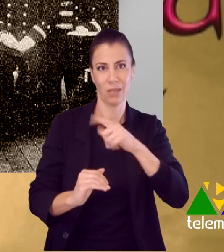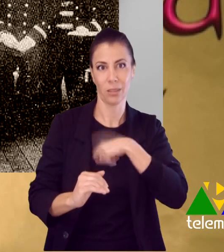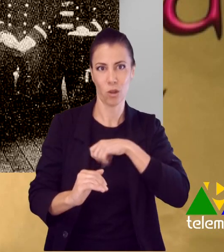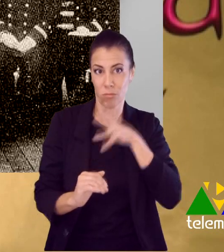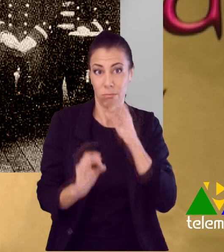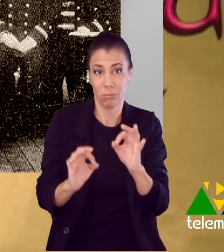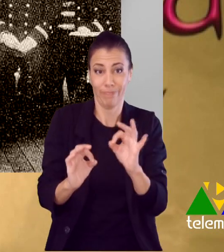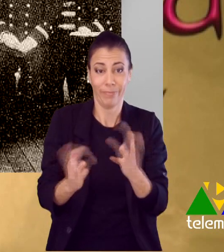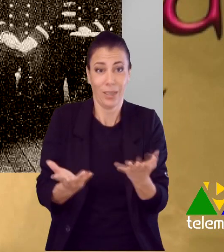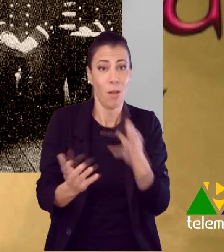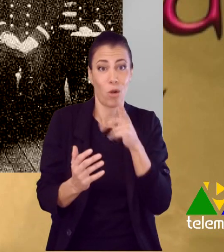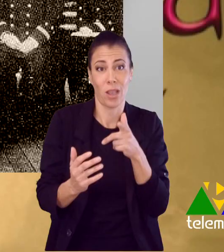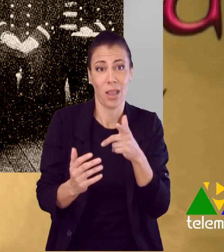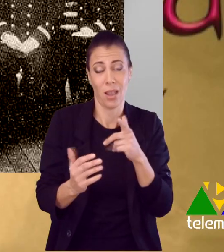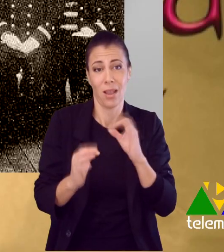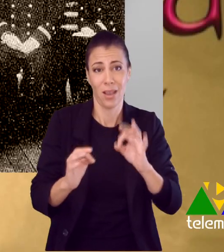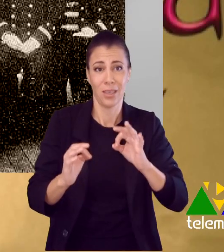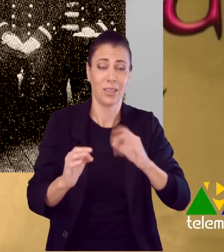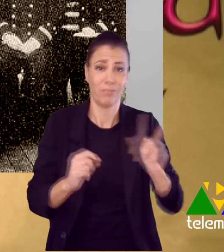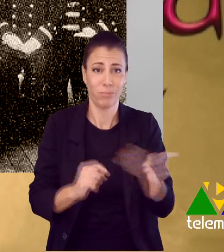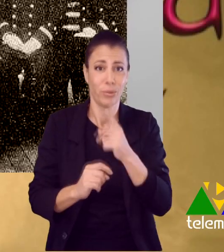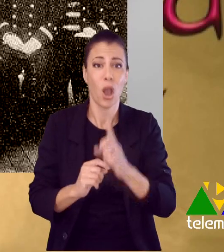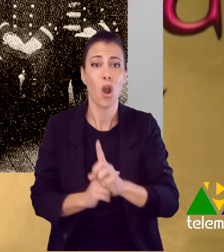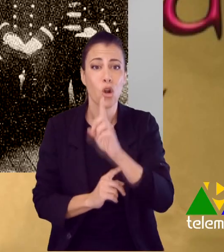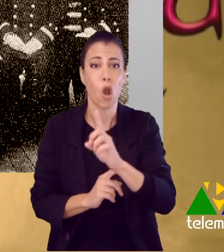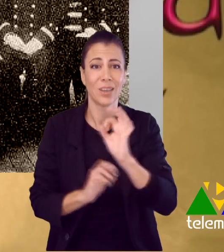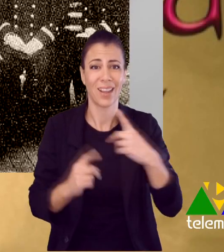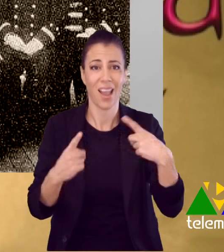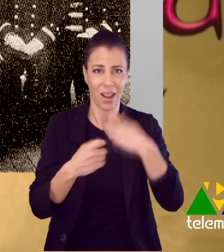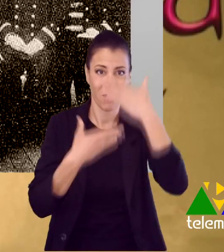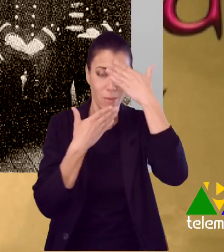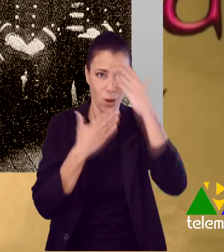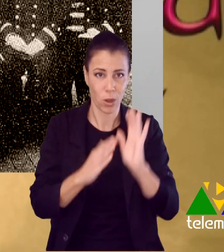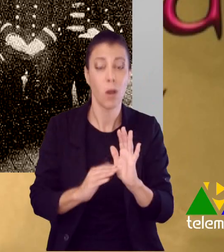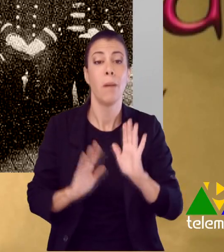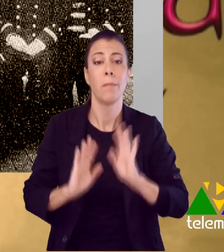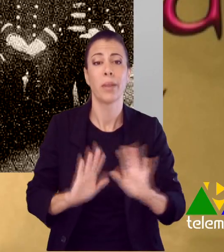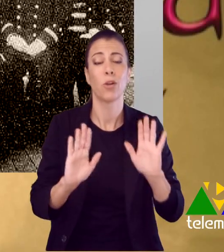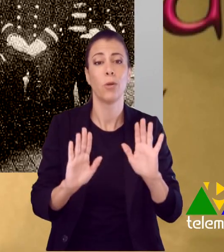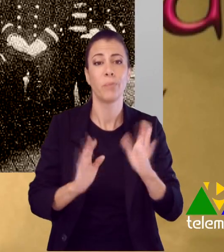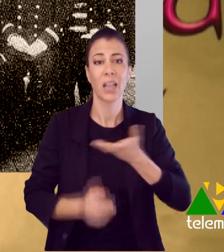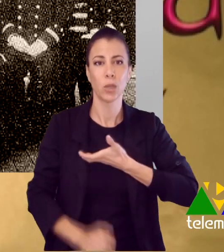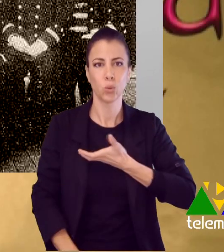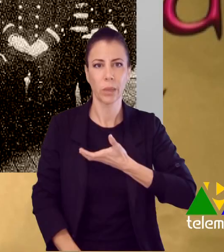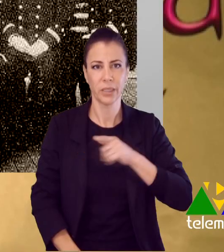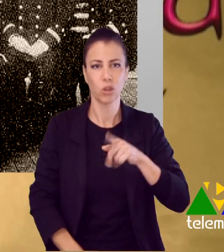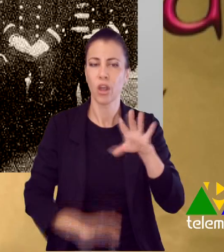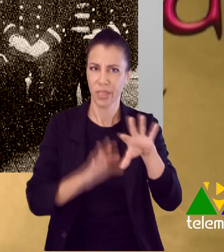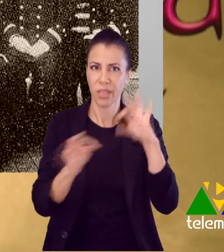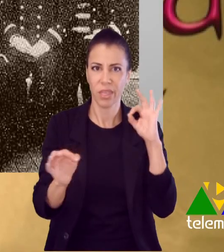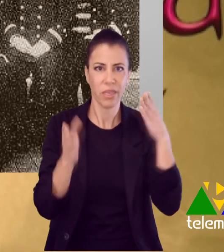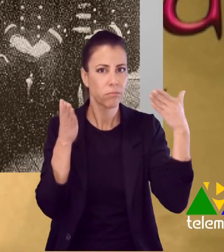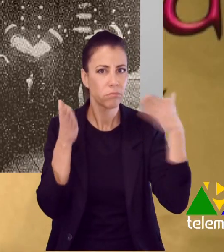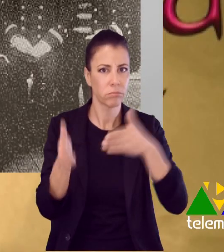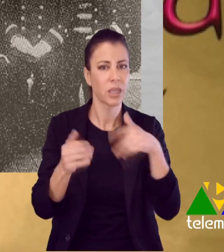en alguna acción militar en el norte de la guerra de Marruecos. El caso es que el ayuntamiento decide